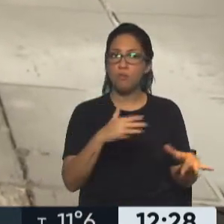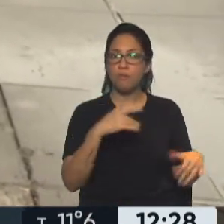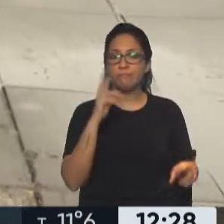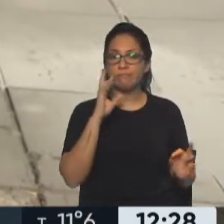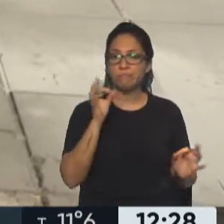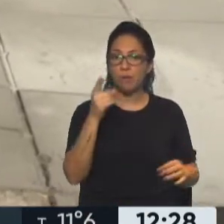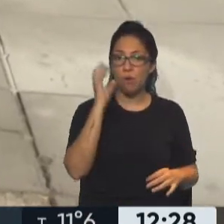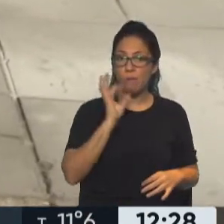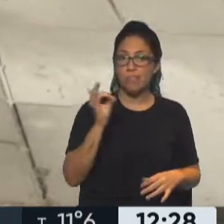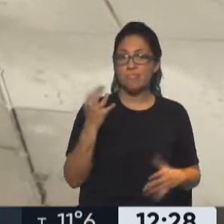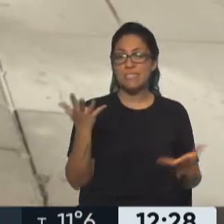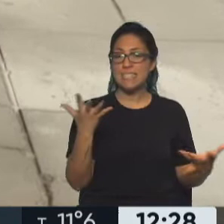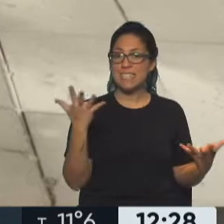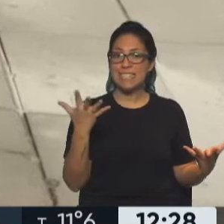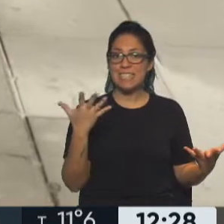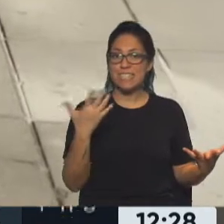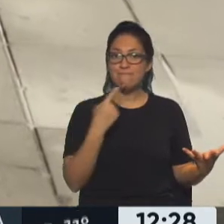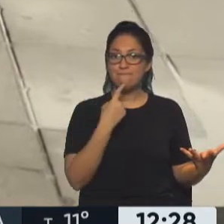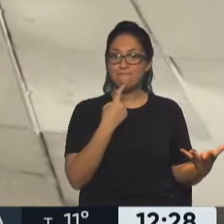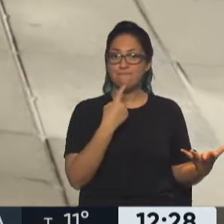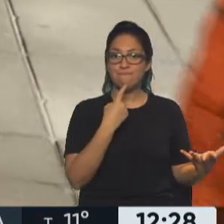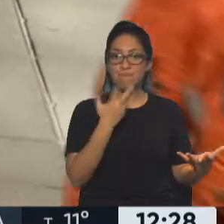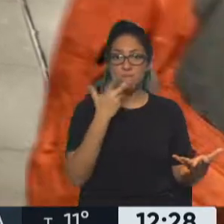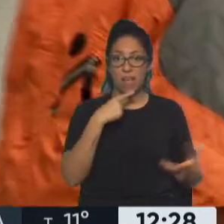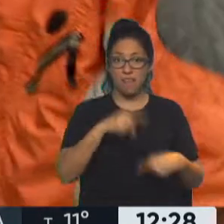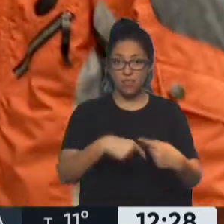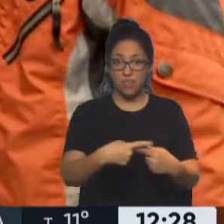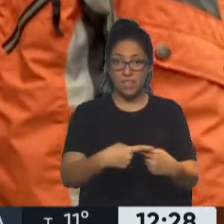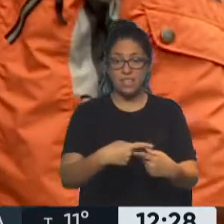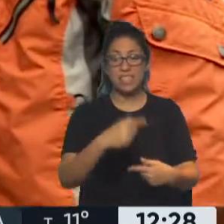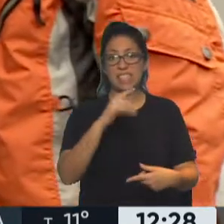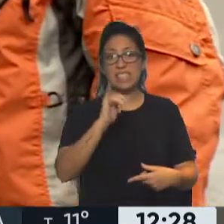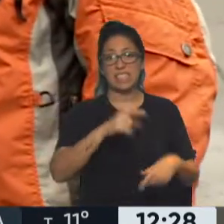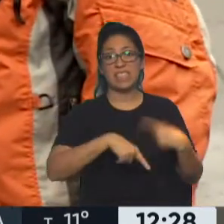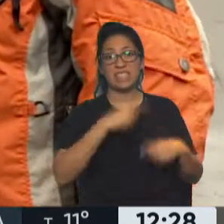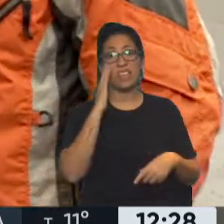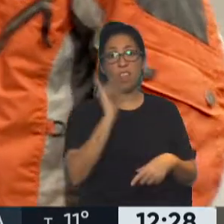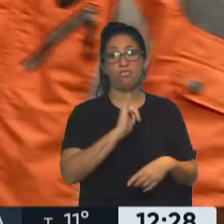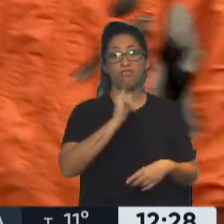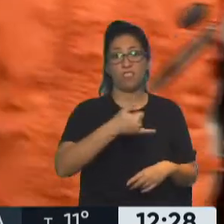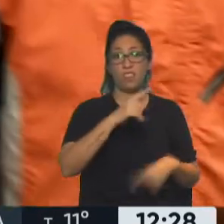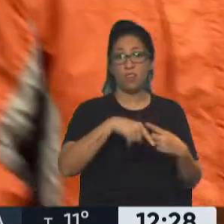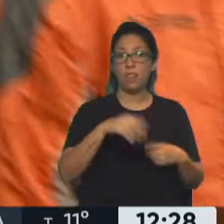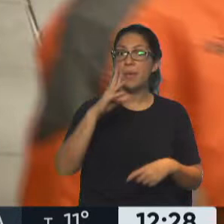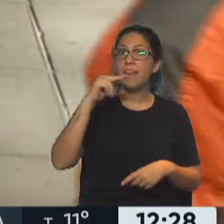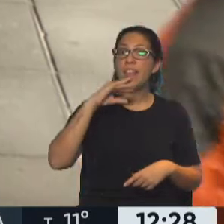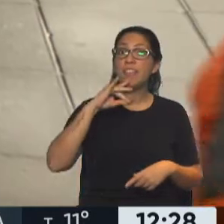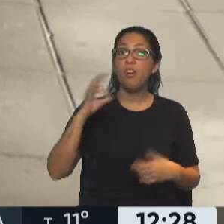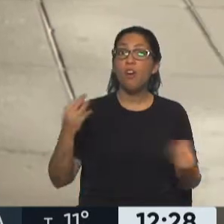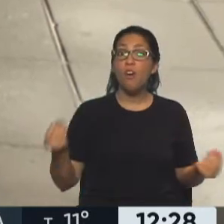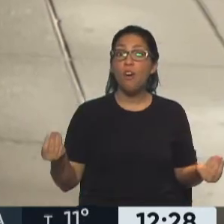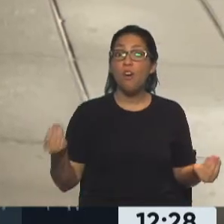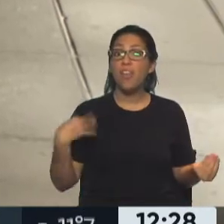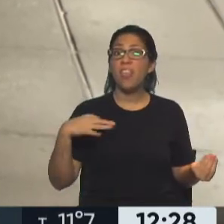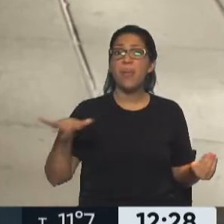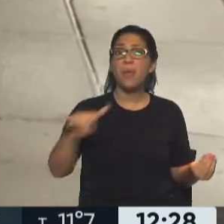parece? Y no sé. ¿Te hubiese gustado que siga? Y sí, Izquierdos sí. Bueno, ¿y Benedetto? Si se